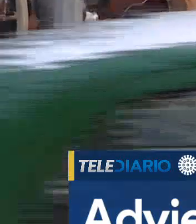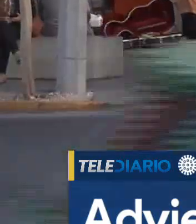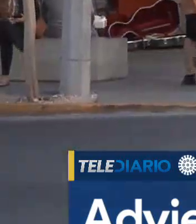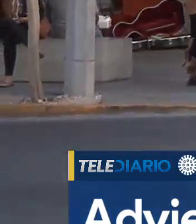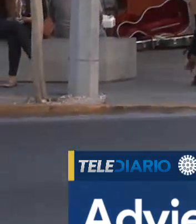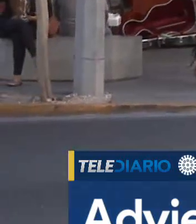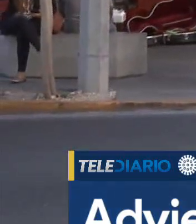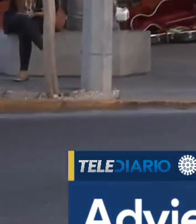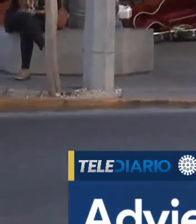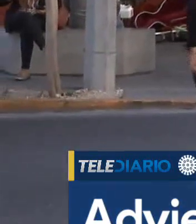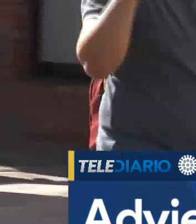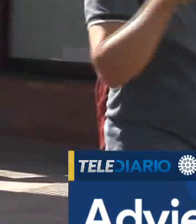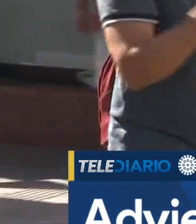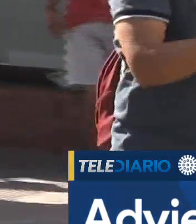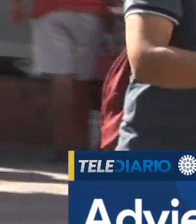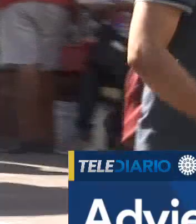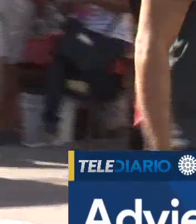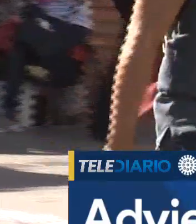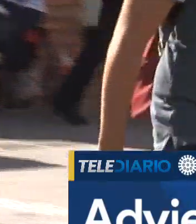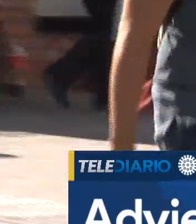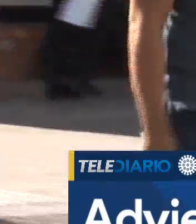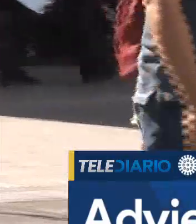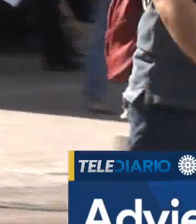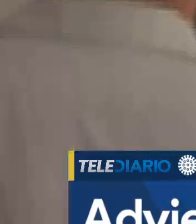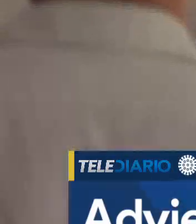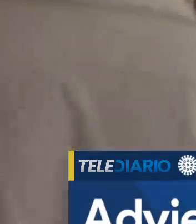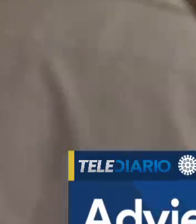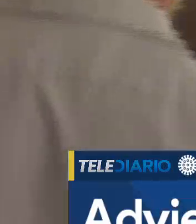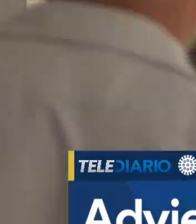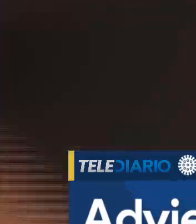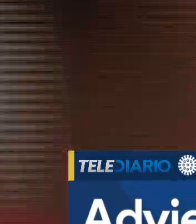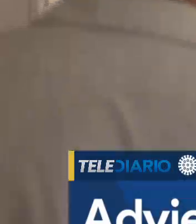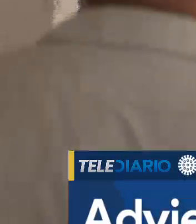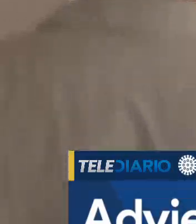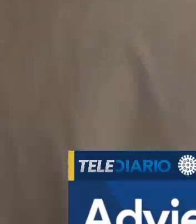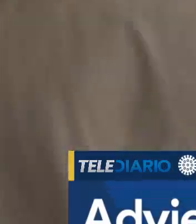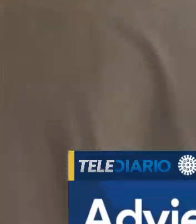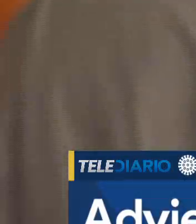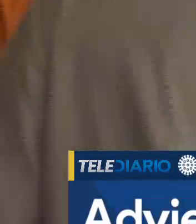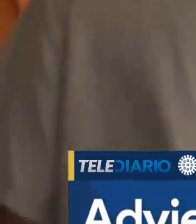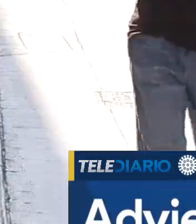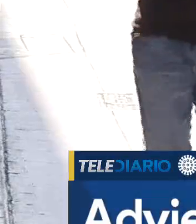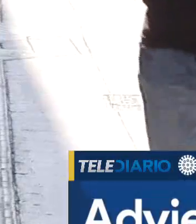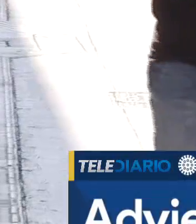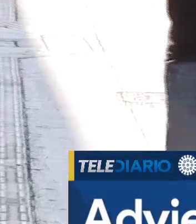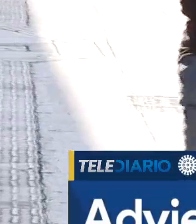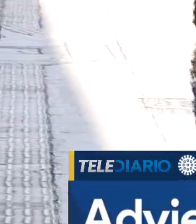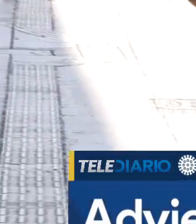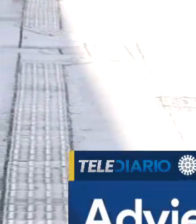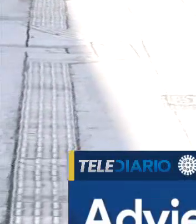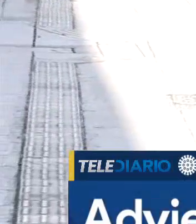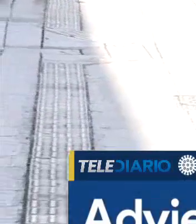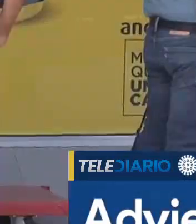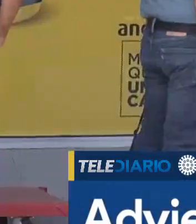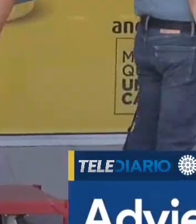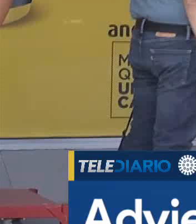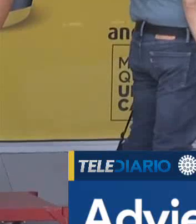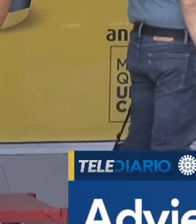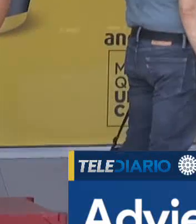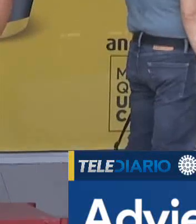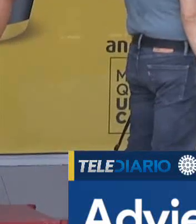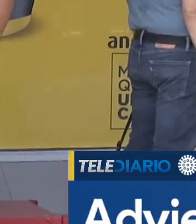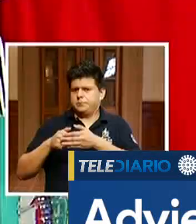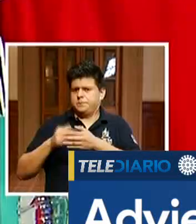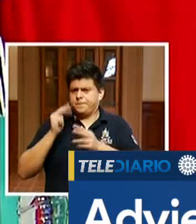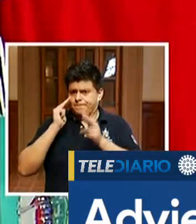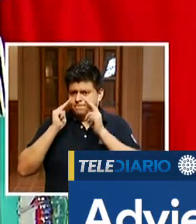Dijo que en otros países en donde actualmente tienen rebrotes, el incremento de la movilidad y el relajamiento de las medidas de la población fue un factor muy